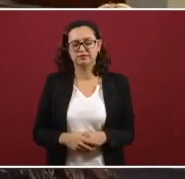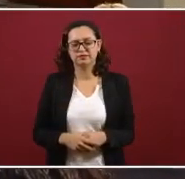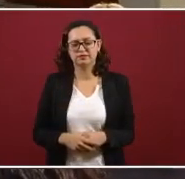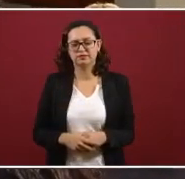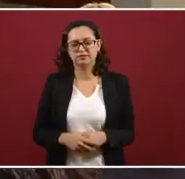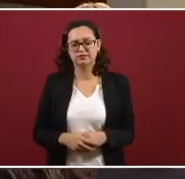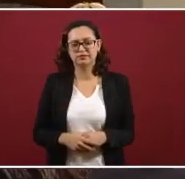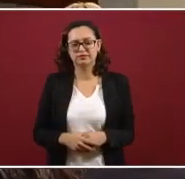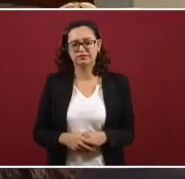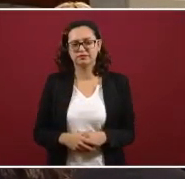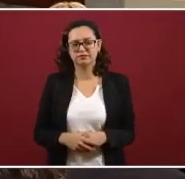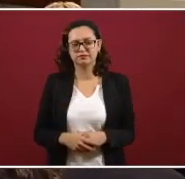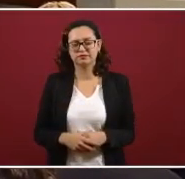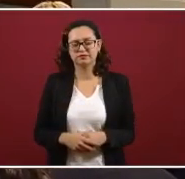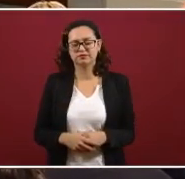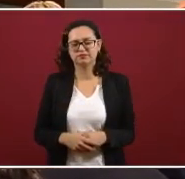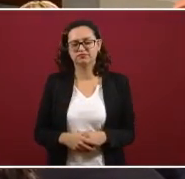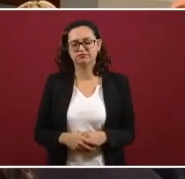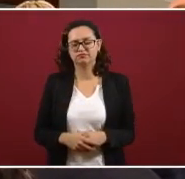no